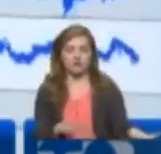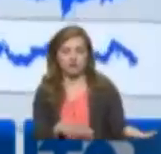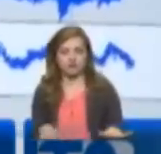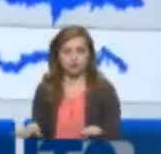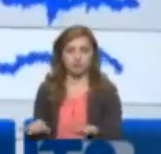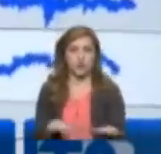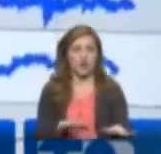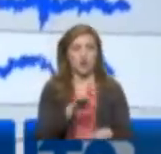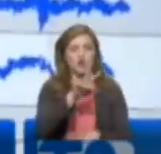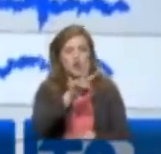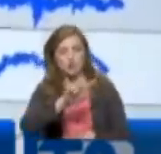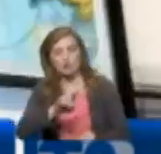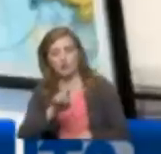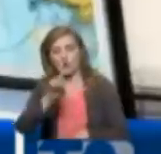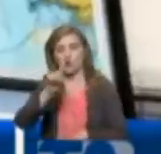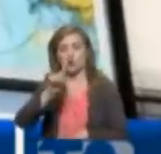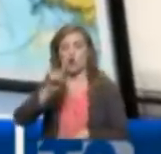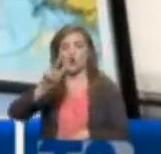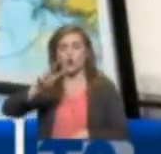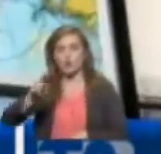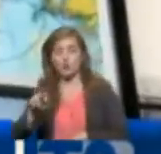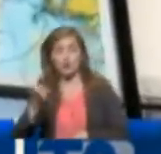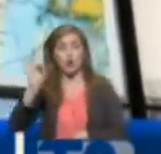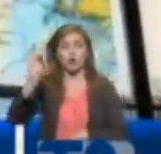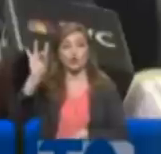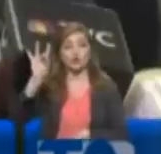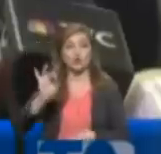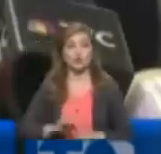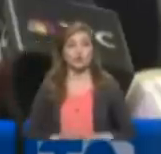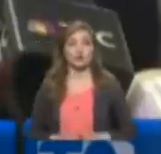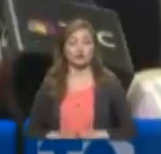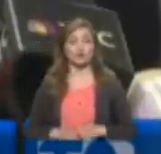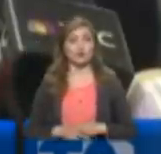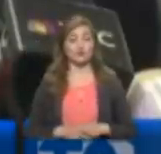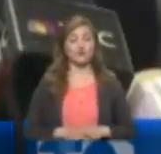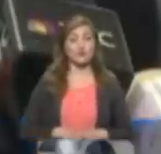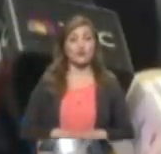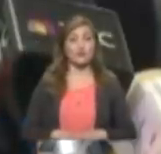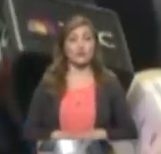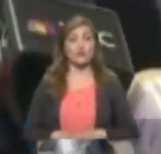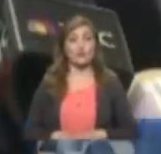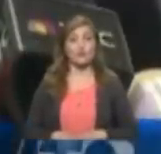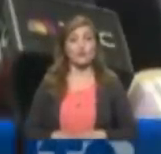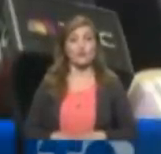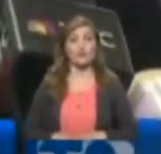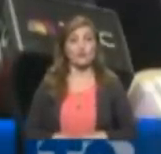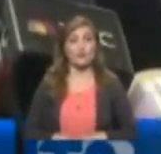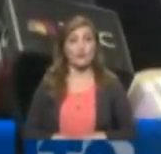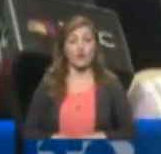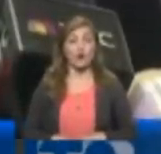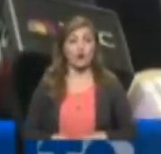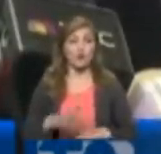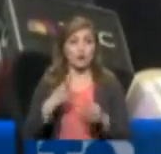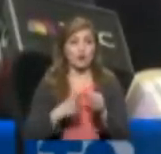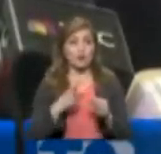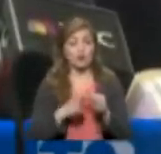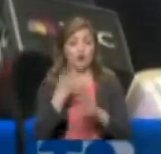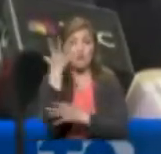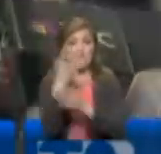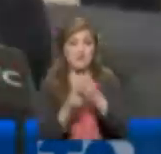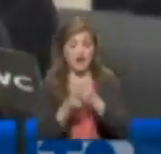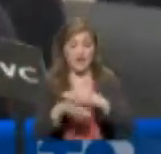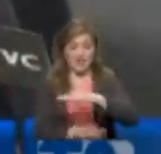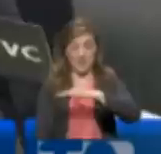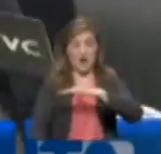fue entre 2.1 y 2.8 estamos en un contexto dinámico la ciudad de quita que tenemos una falla